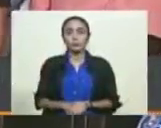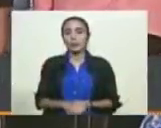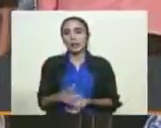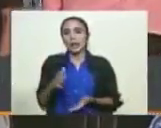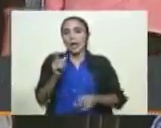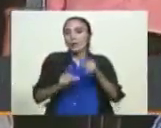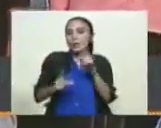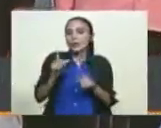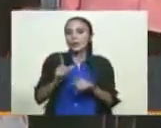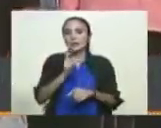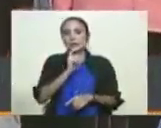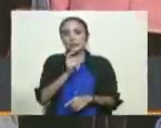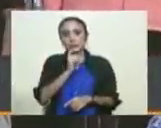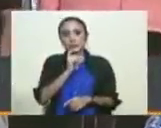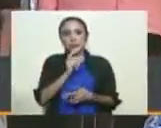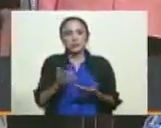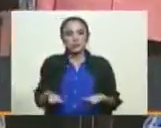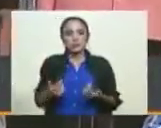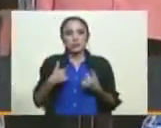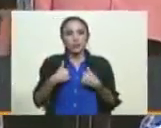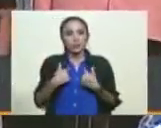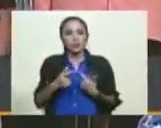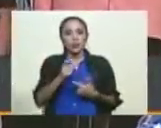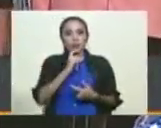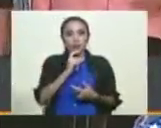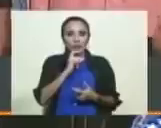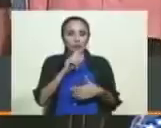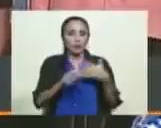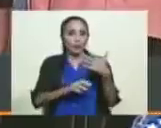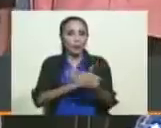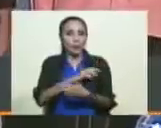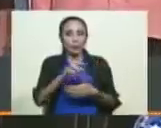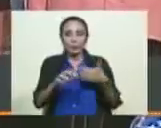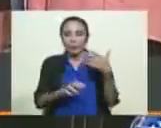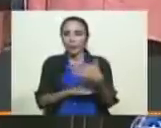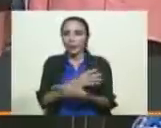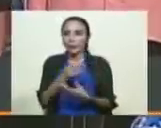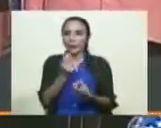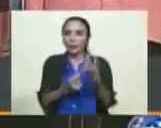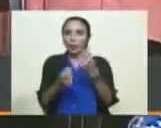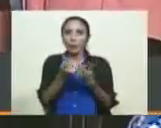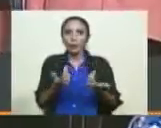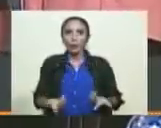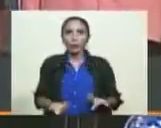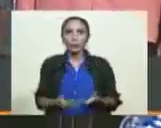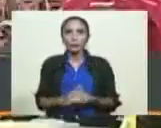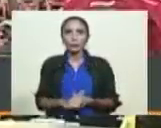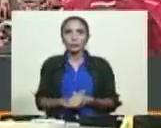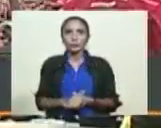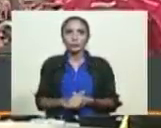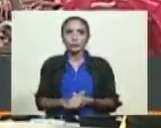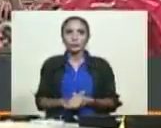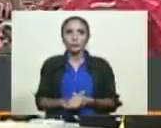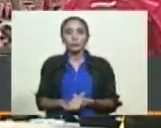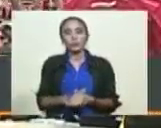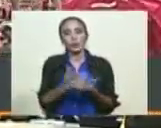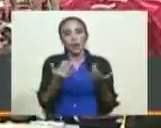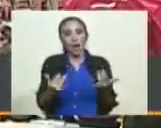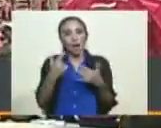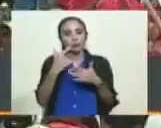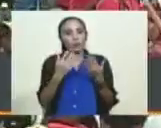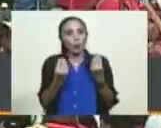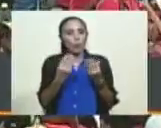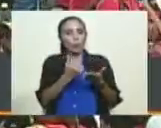difíciles, que me ha tocado vivir de guerra económica y vaca flaca, también el pueblo ha tenido la riqueza a su